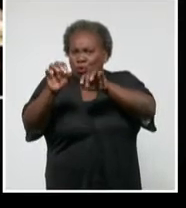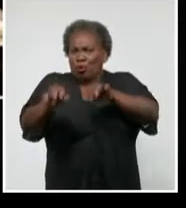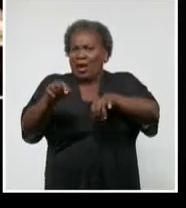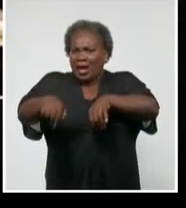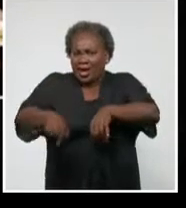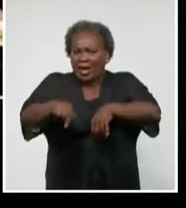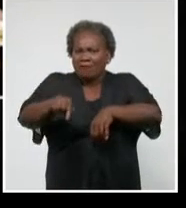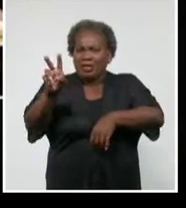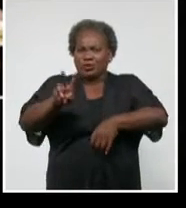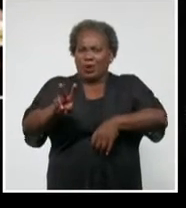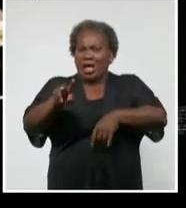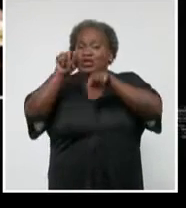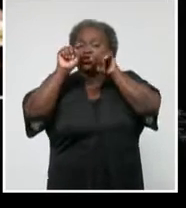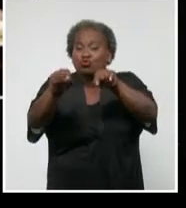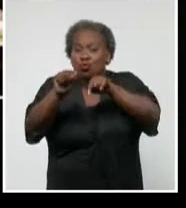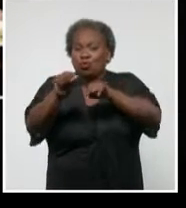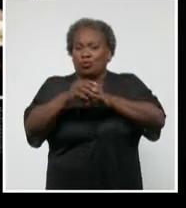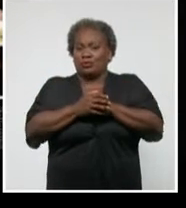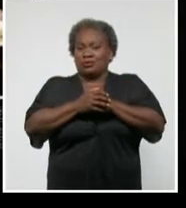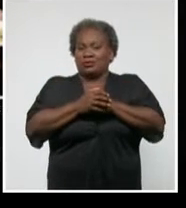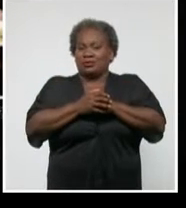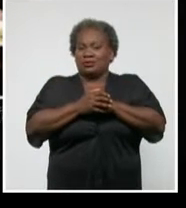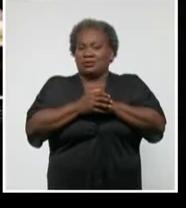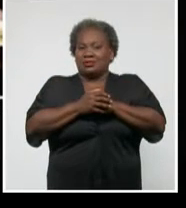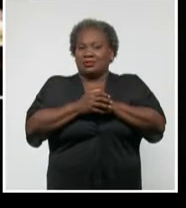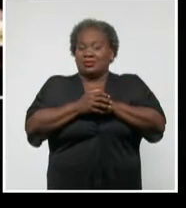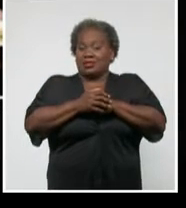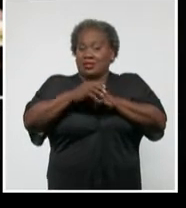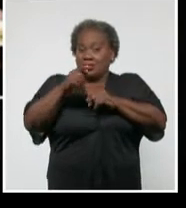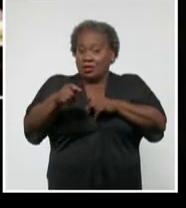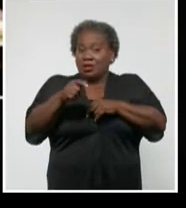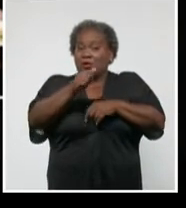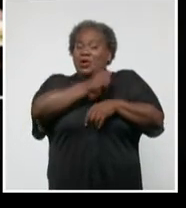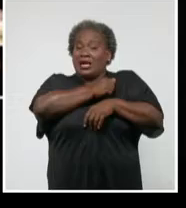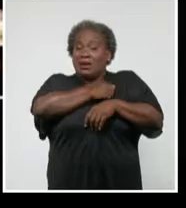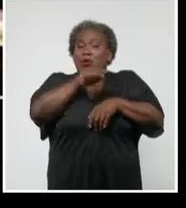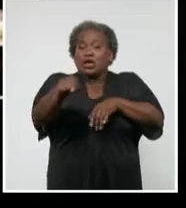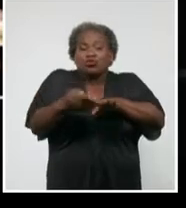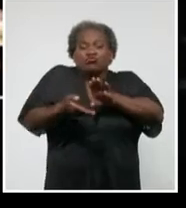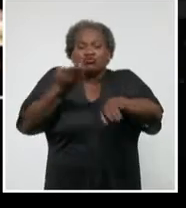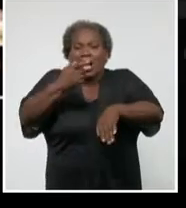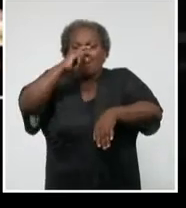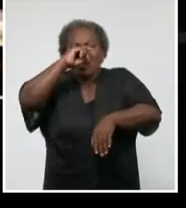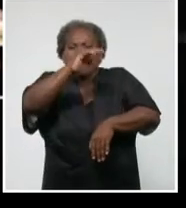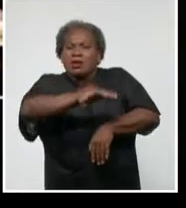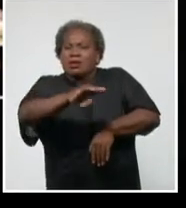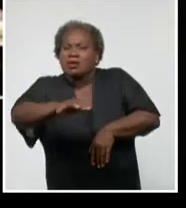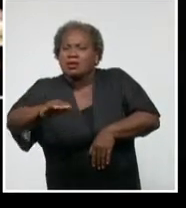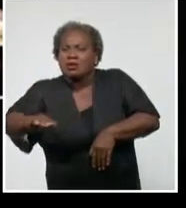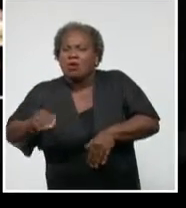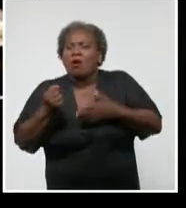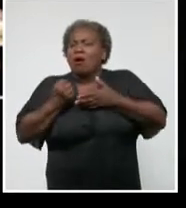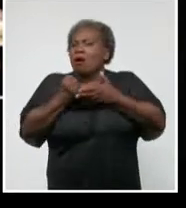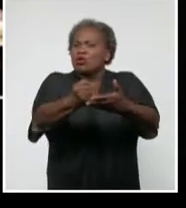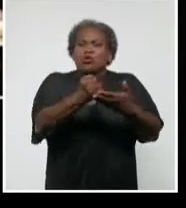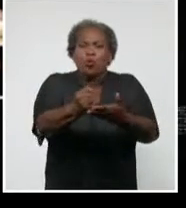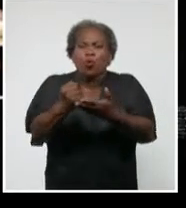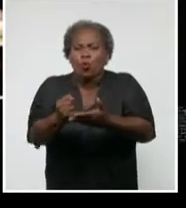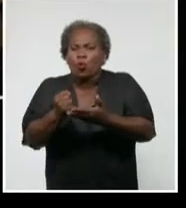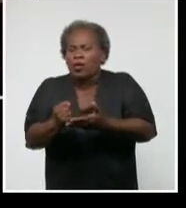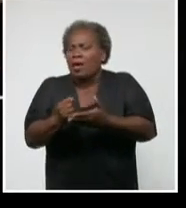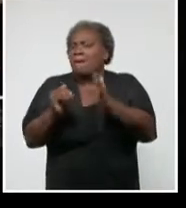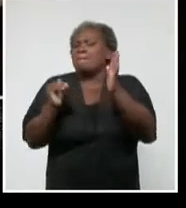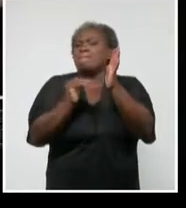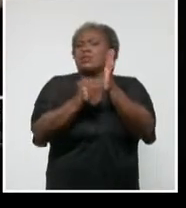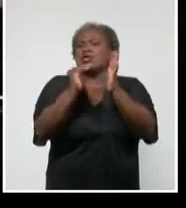país. Y entonces precisamente porque queremos que tú salves a muchos niños y ayudes a millones